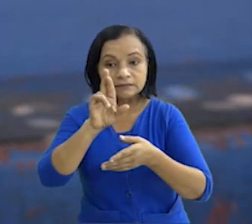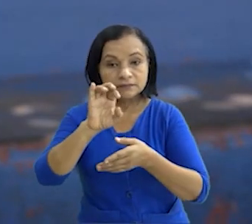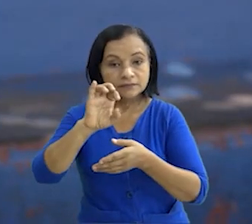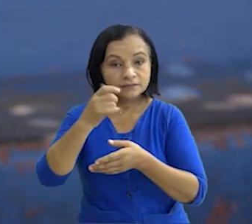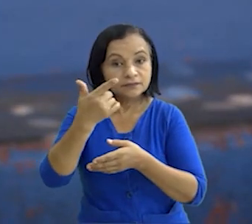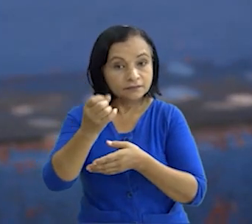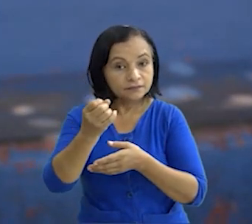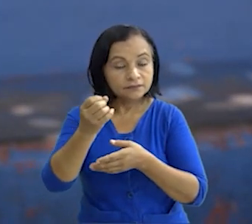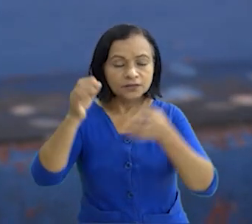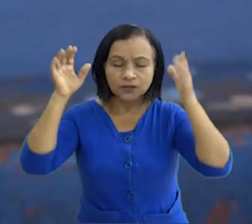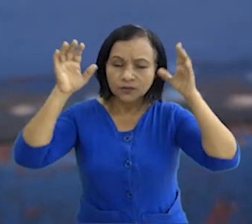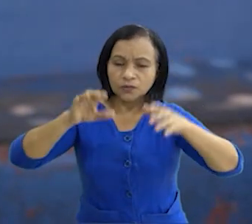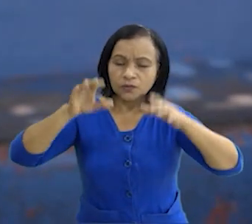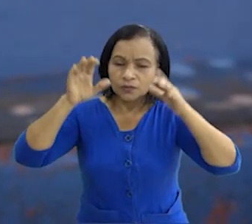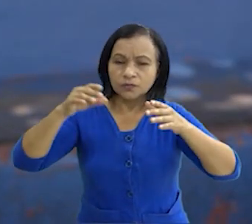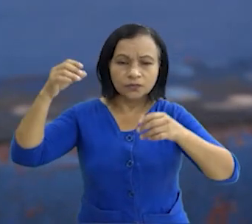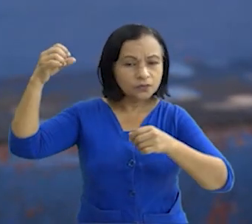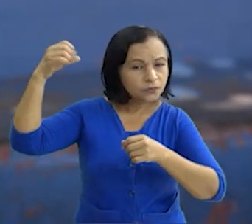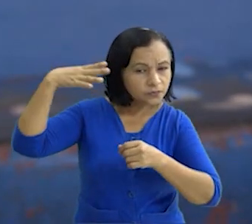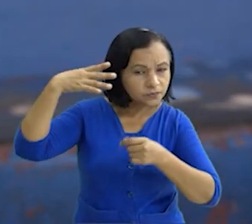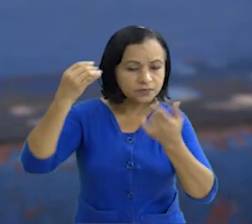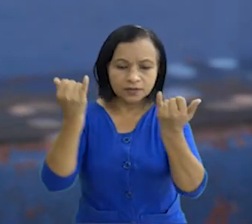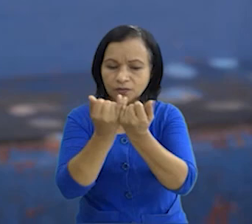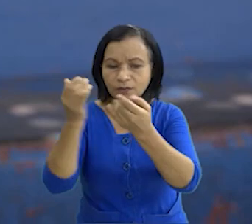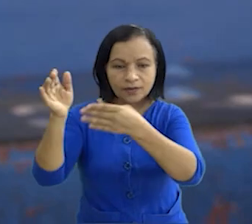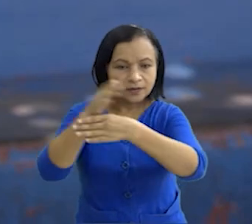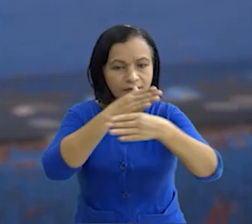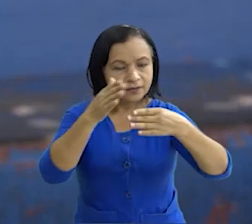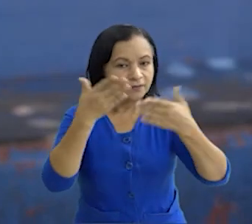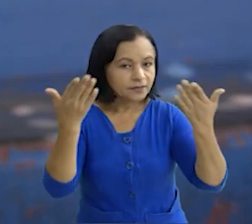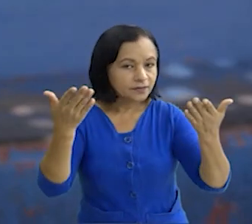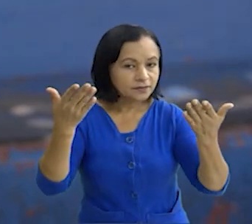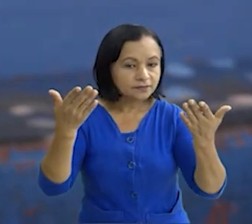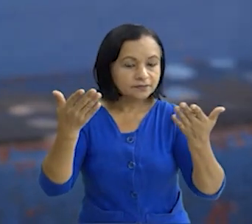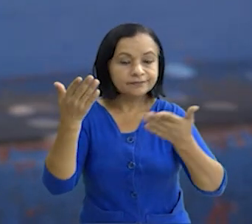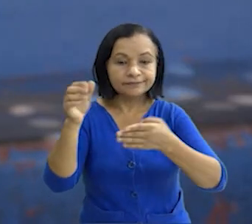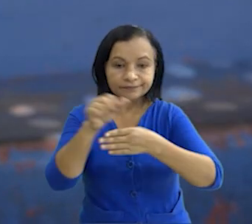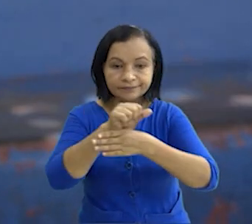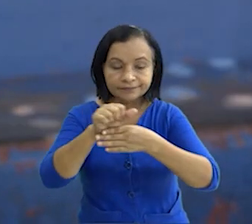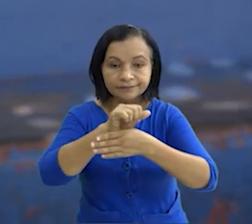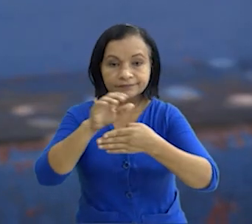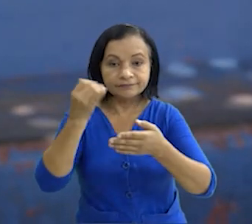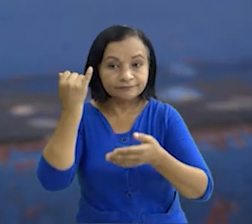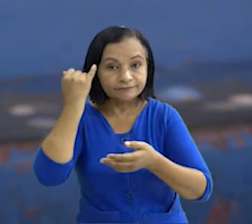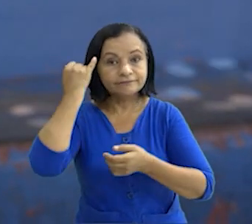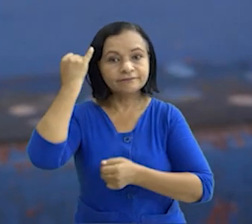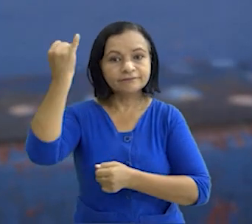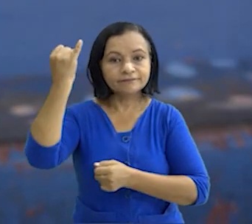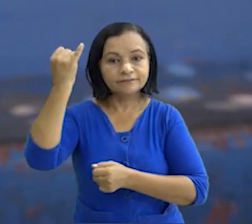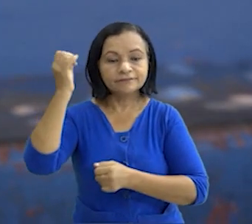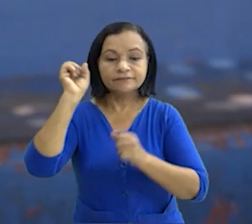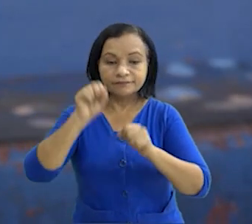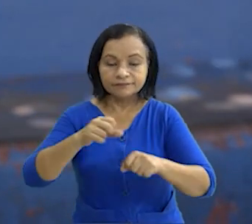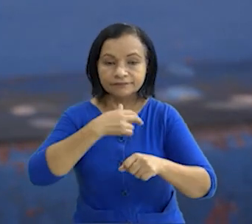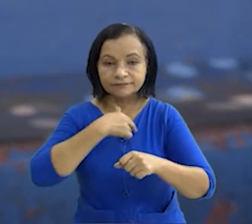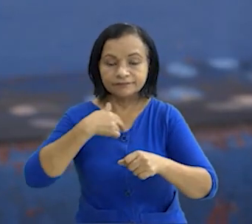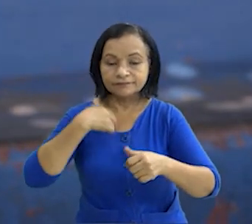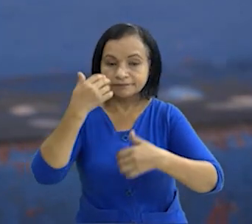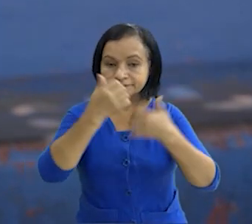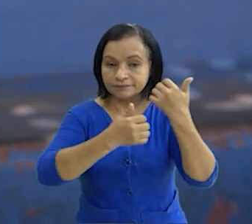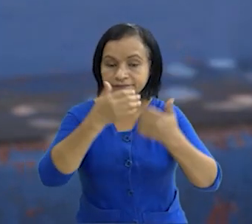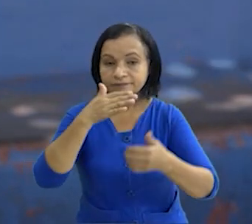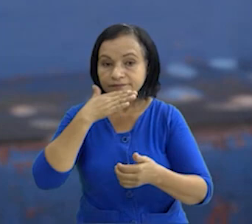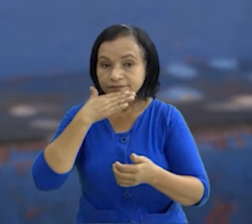riesgo. En verano es un riesgo, en invierno es otro riesgo, pero hay que estar preparado inteligentemente para enfrentar cualquier